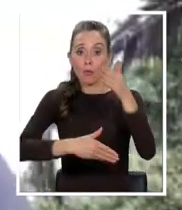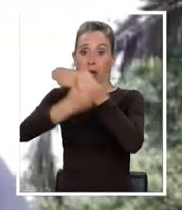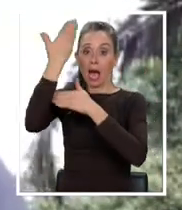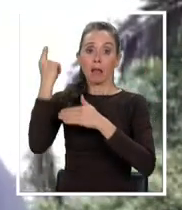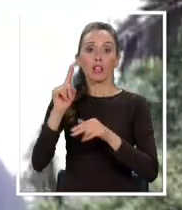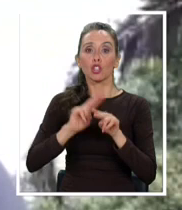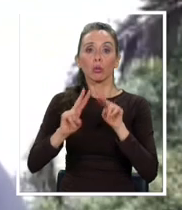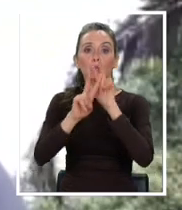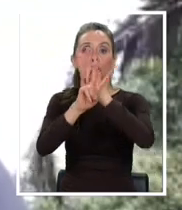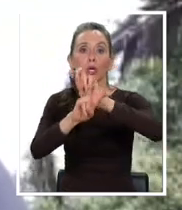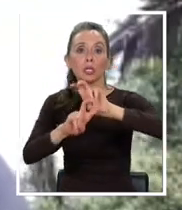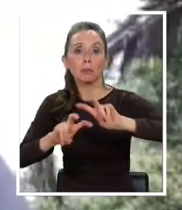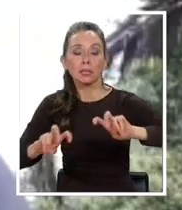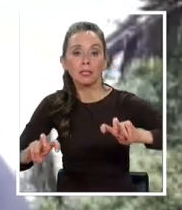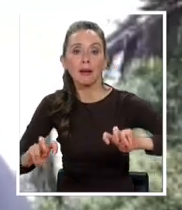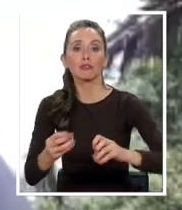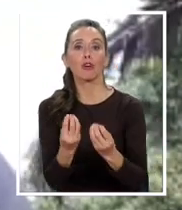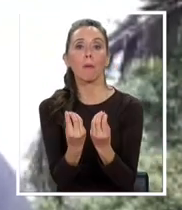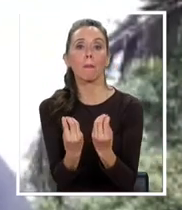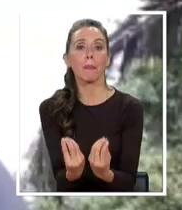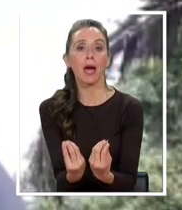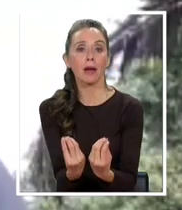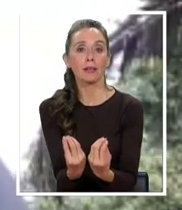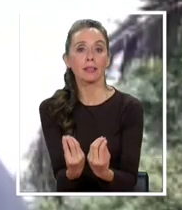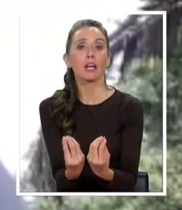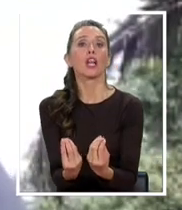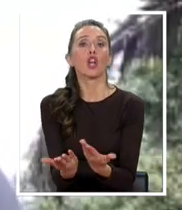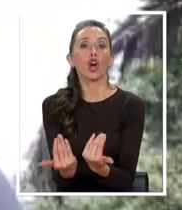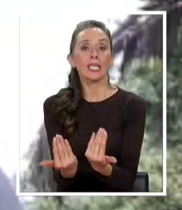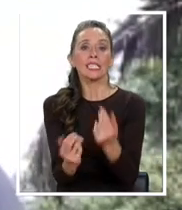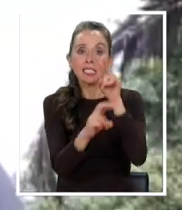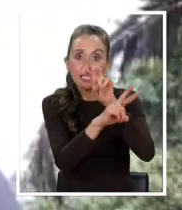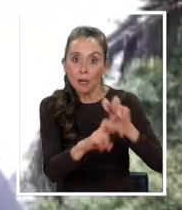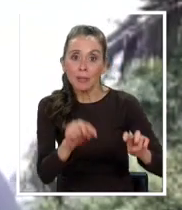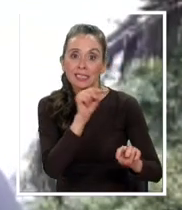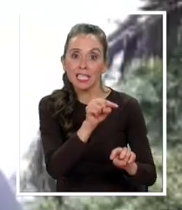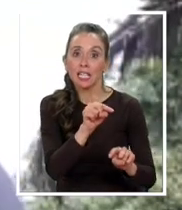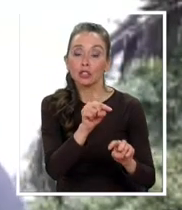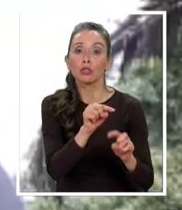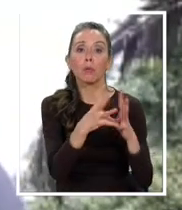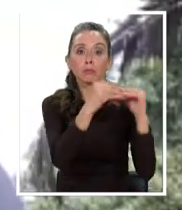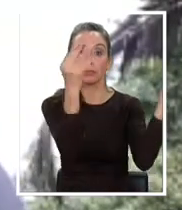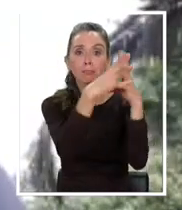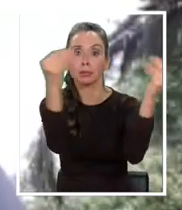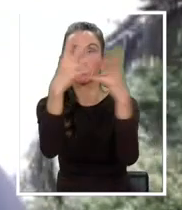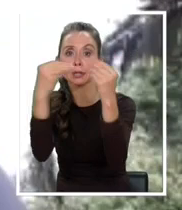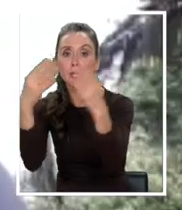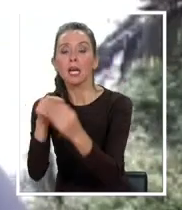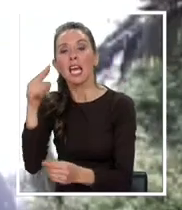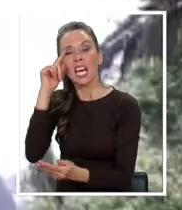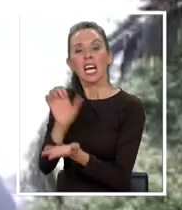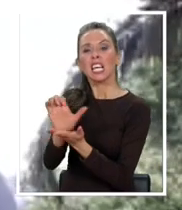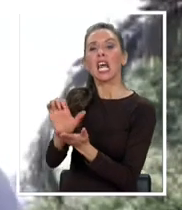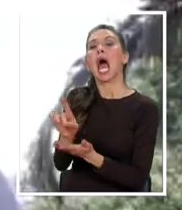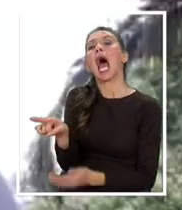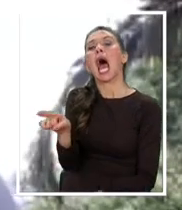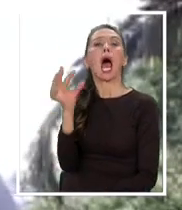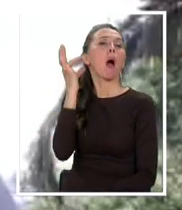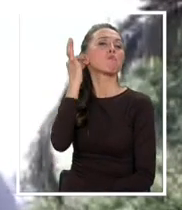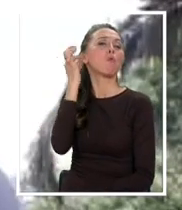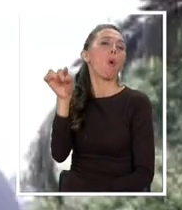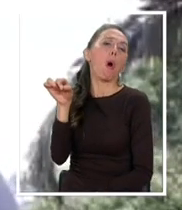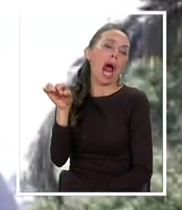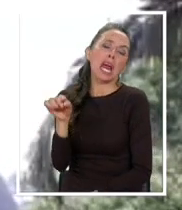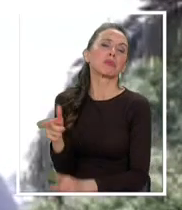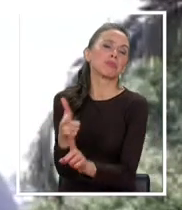cabo una investigación adecuada o lo que requería el caso, porque partieron de los prejuicios de que eran mujeres, de que eran pobres